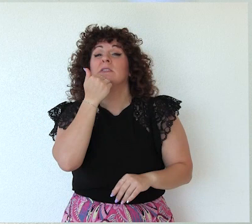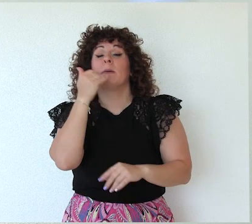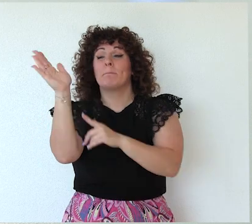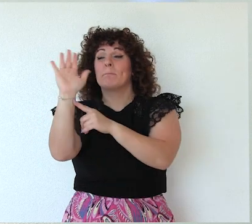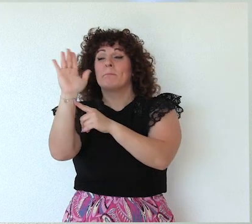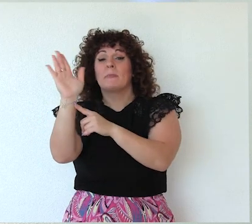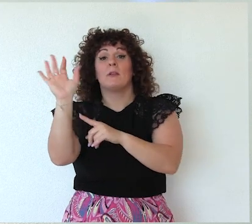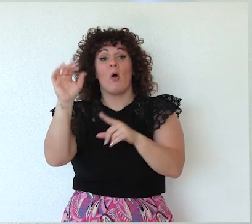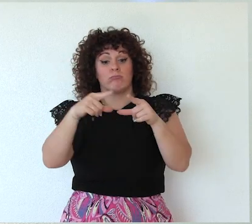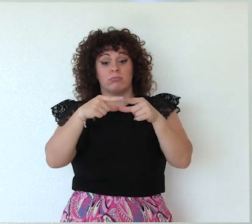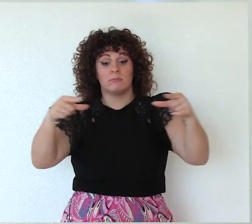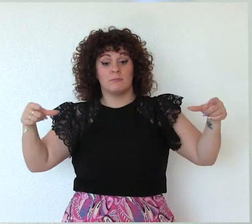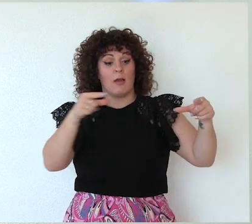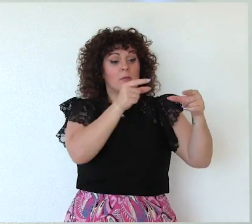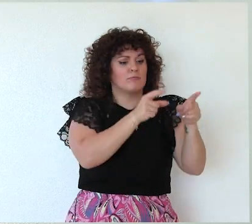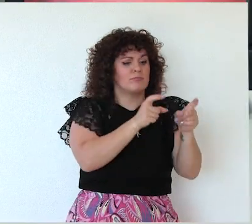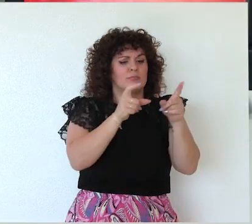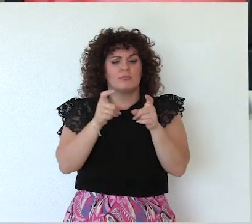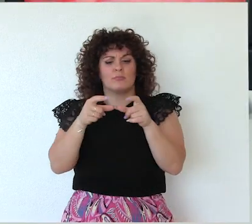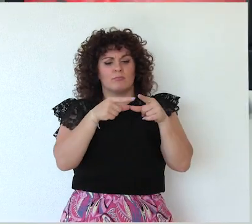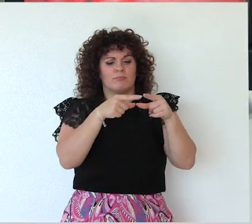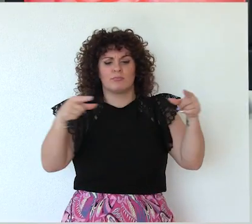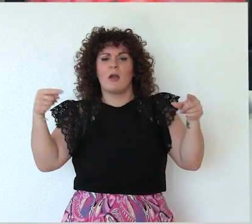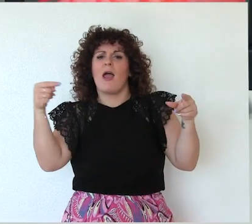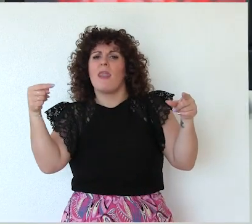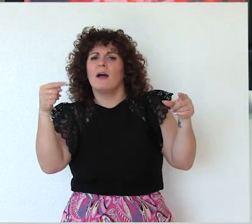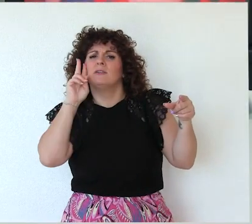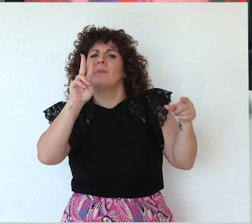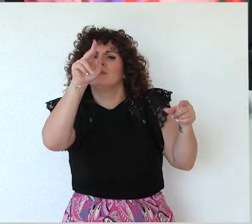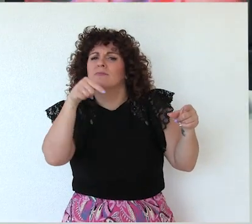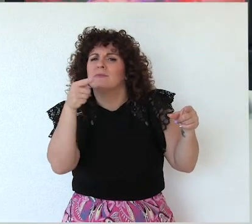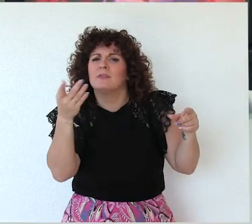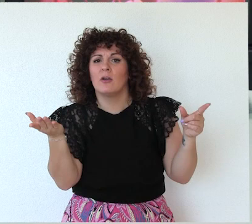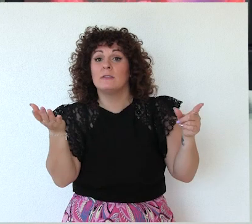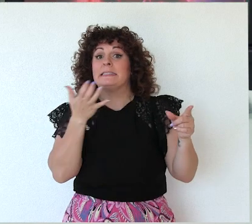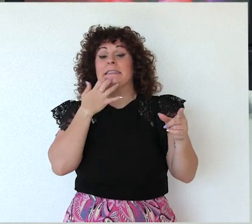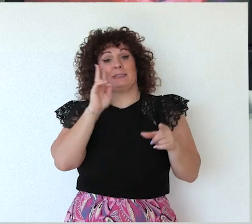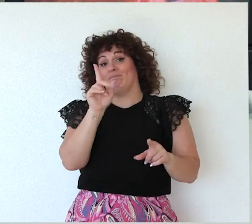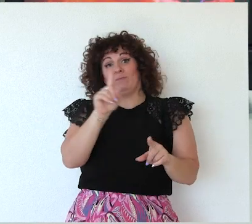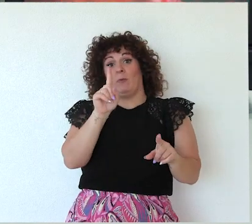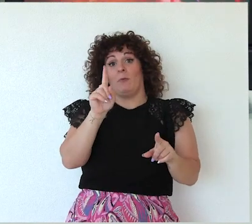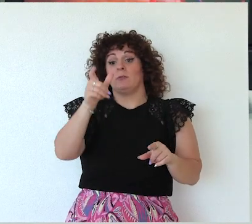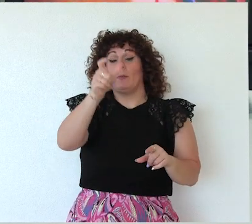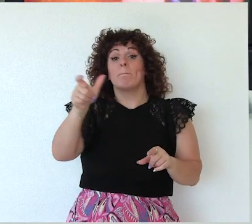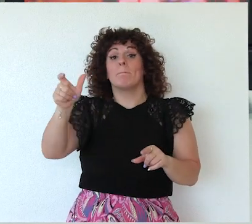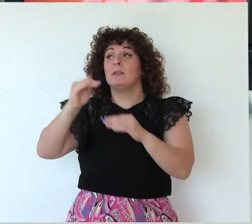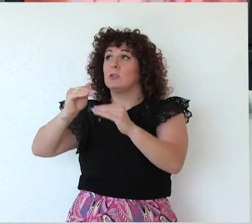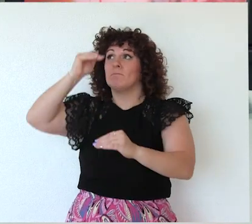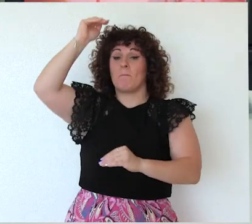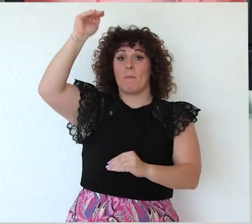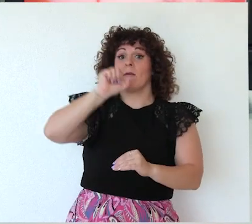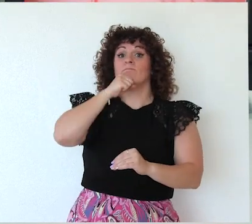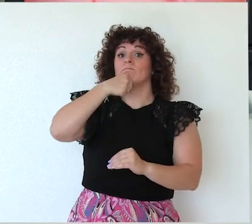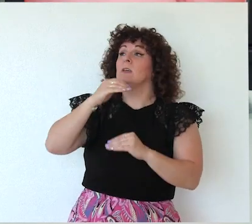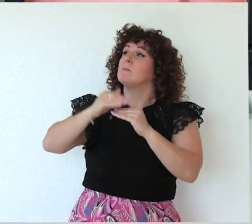una película de este tipo o un negativo? Si no la habéis visto, podéis preguntarle a vuestros conocidos más mayores de